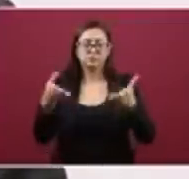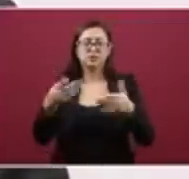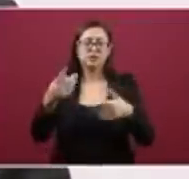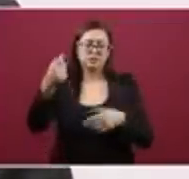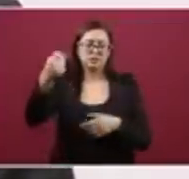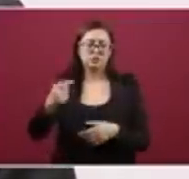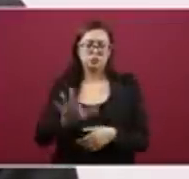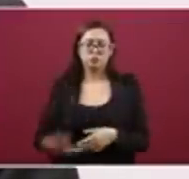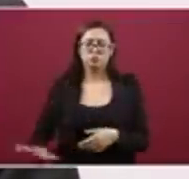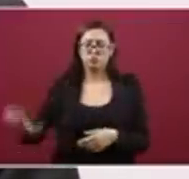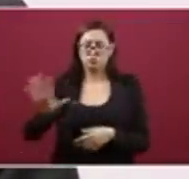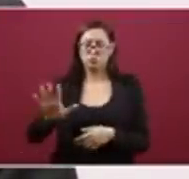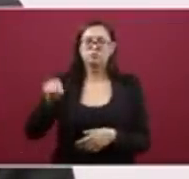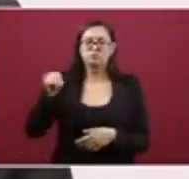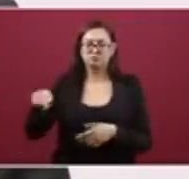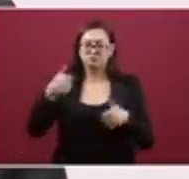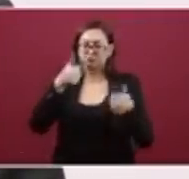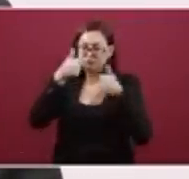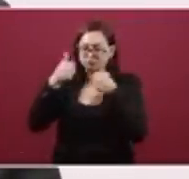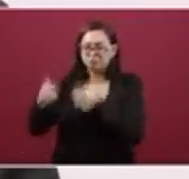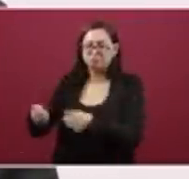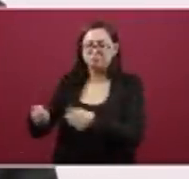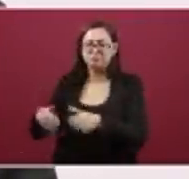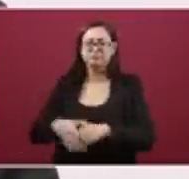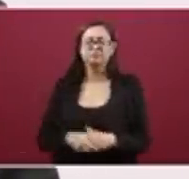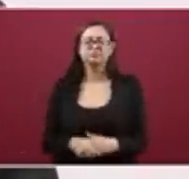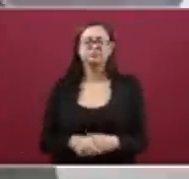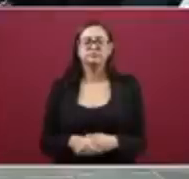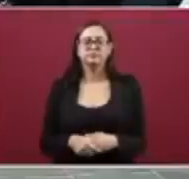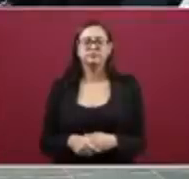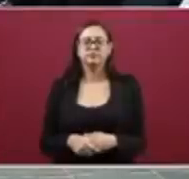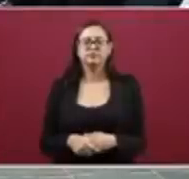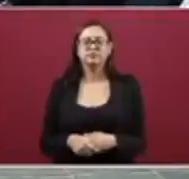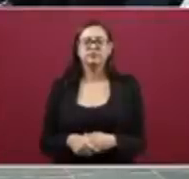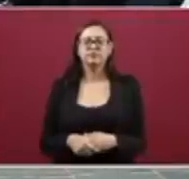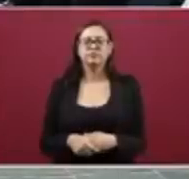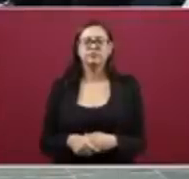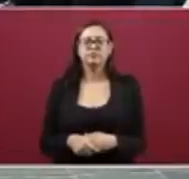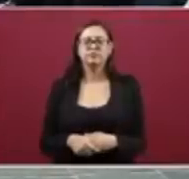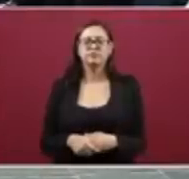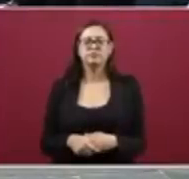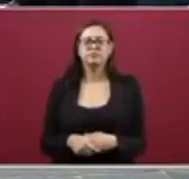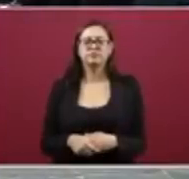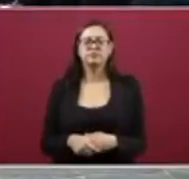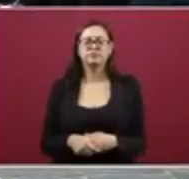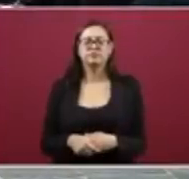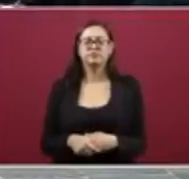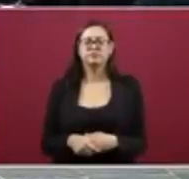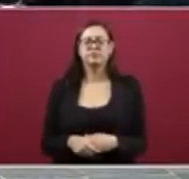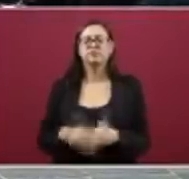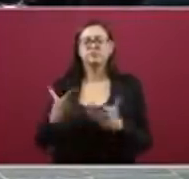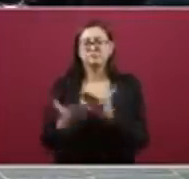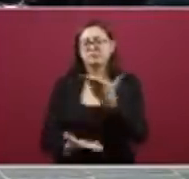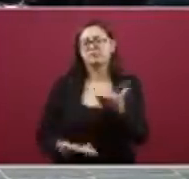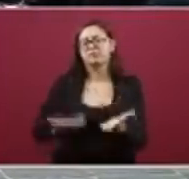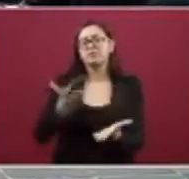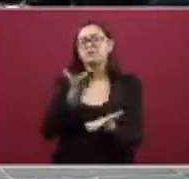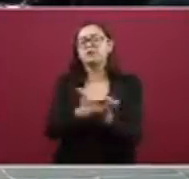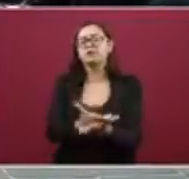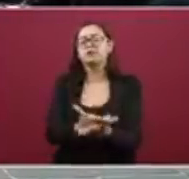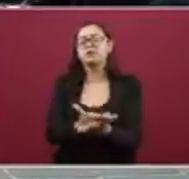sureste esta política se enmarca en la propuesta de crear